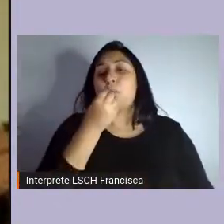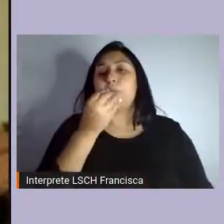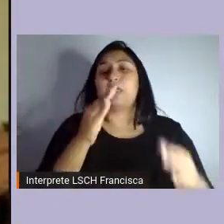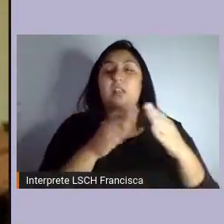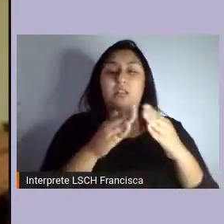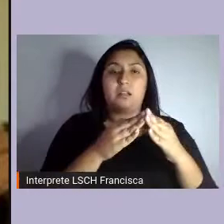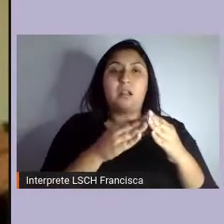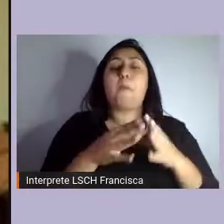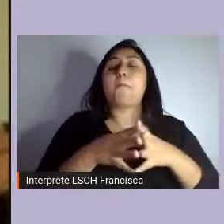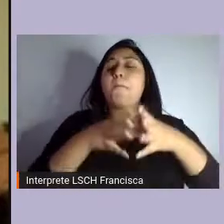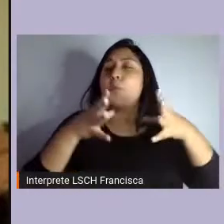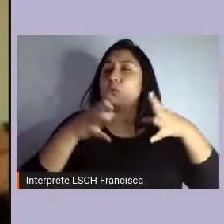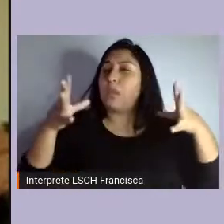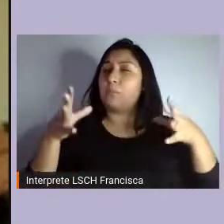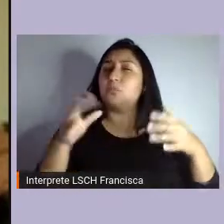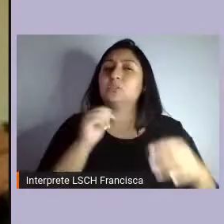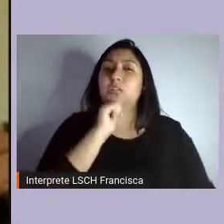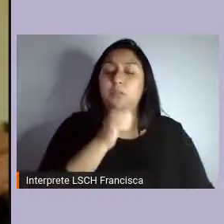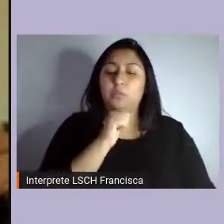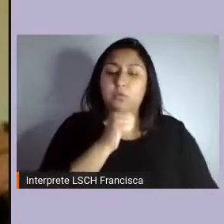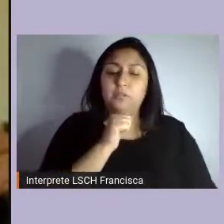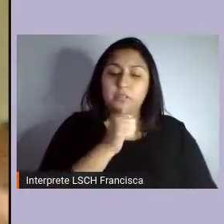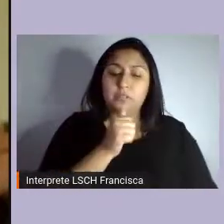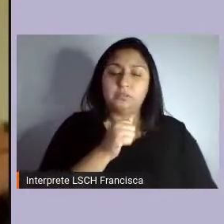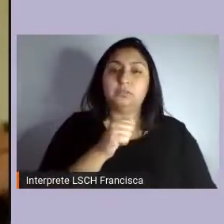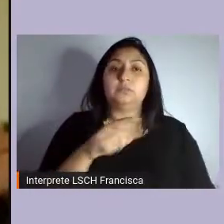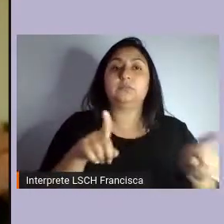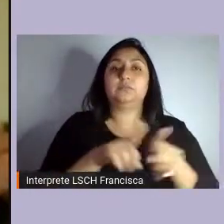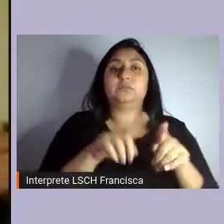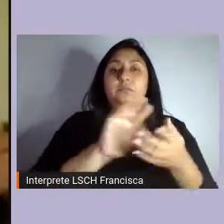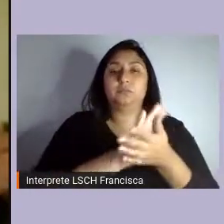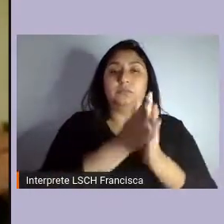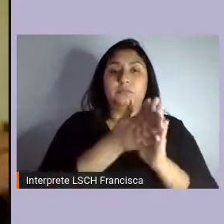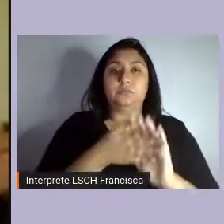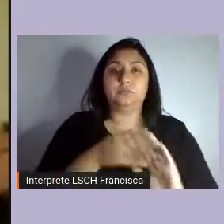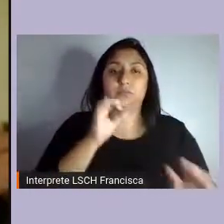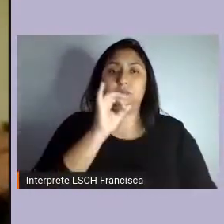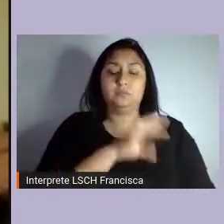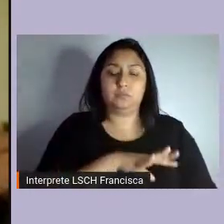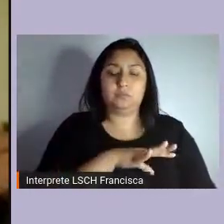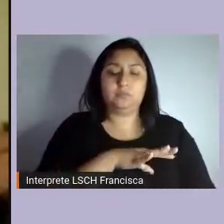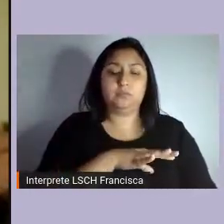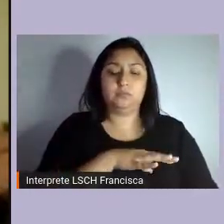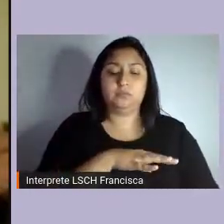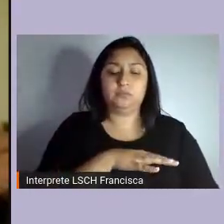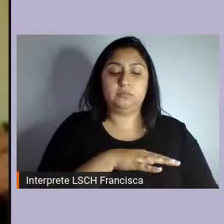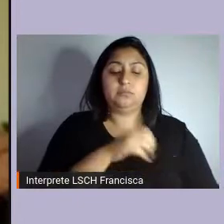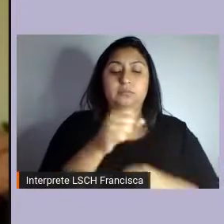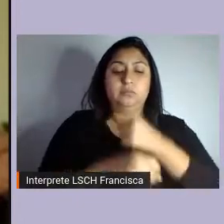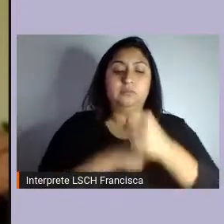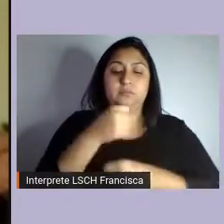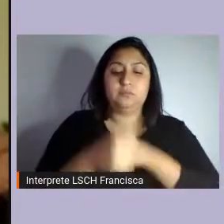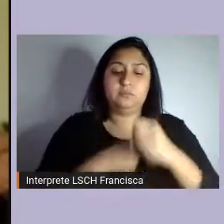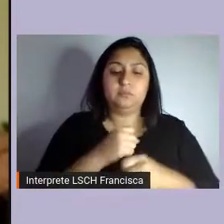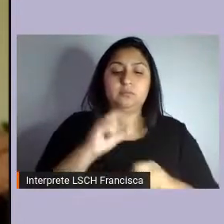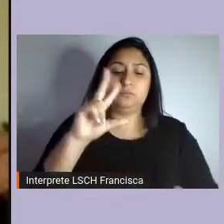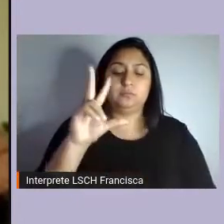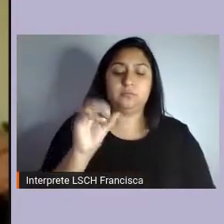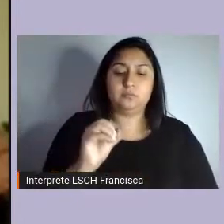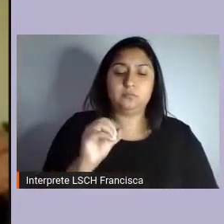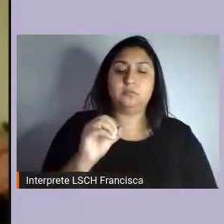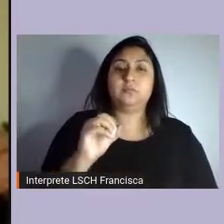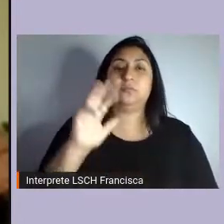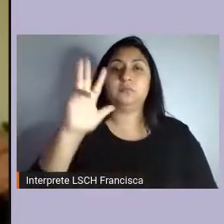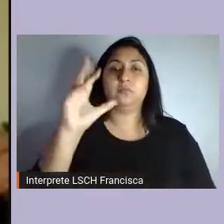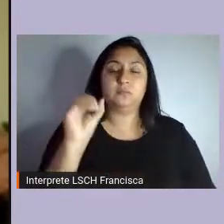mucha pobreza, como la hubo en todo Chile, hasta los años, bien avanzados, los años 80, 90 incluso, incluso la pobreza de